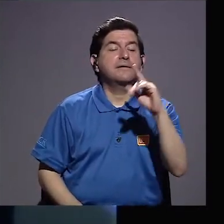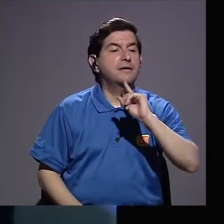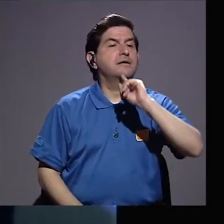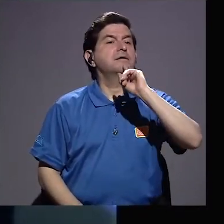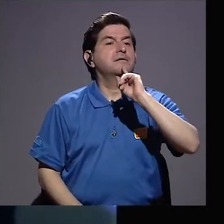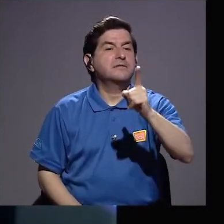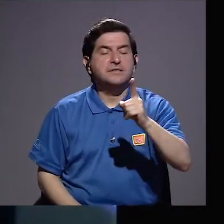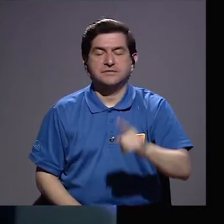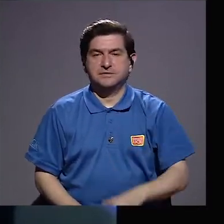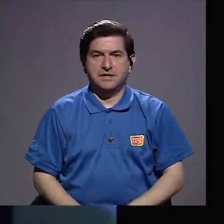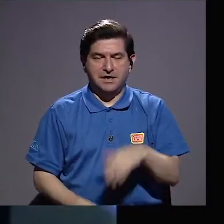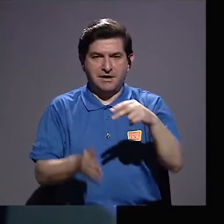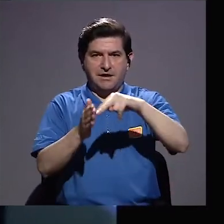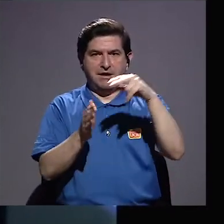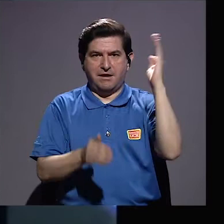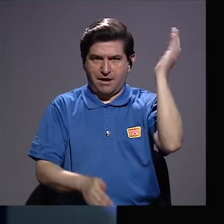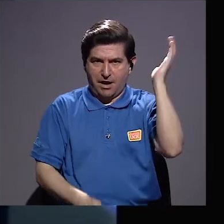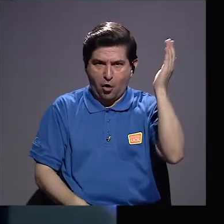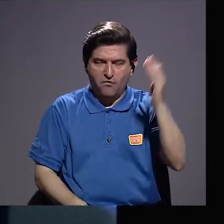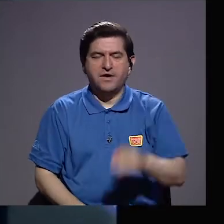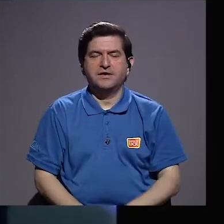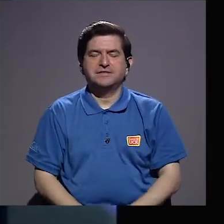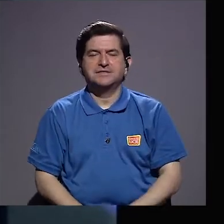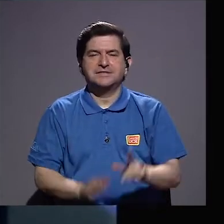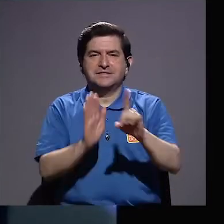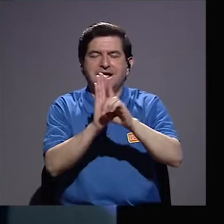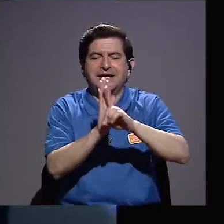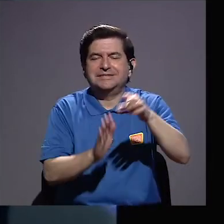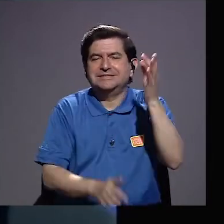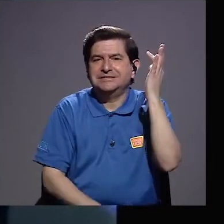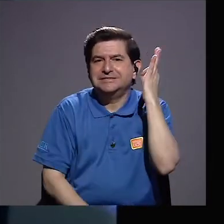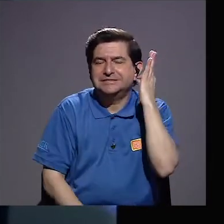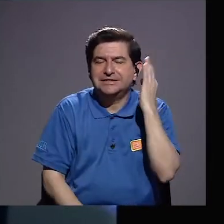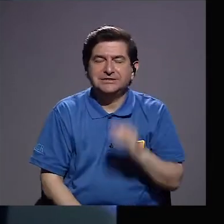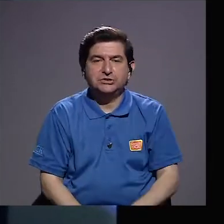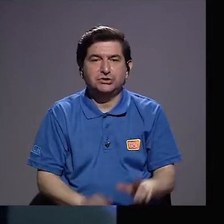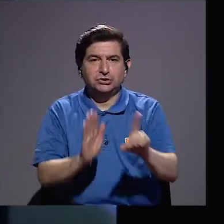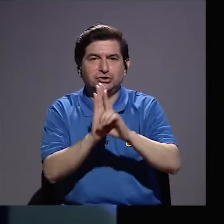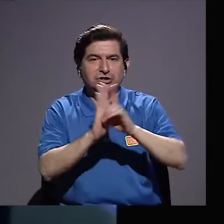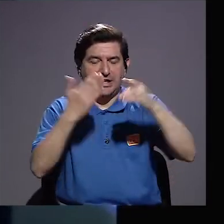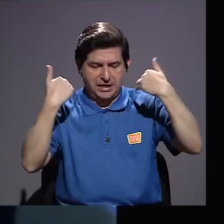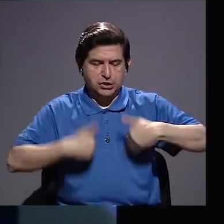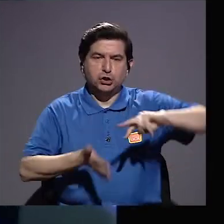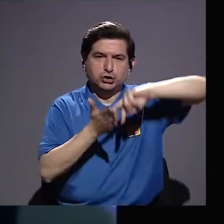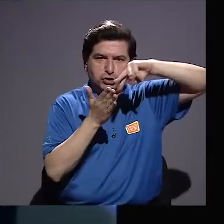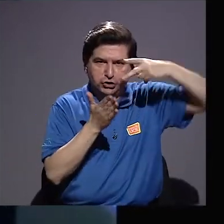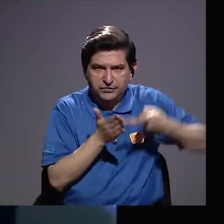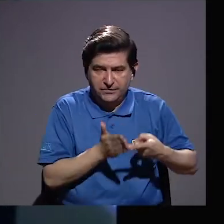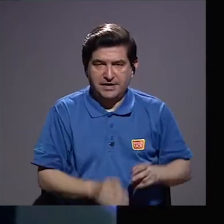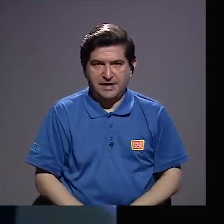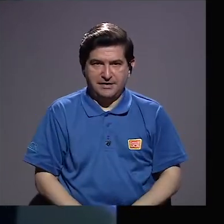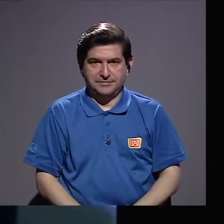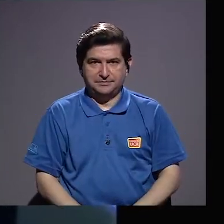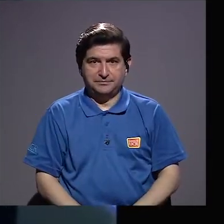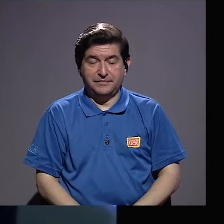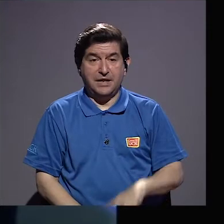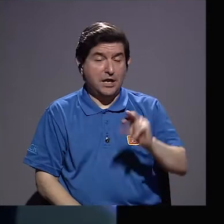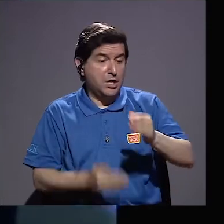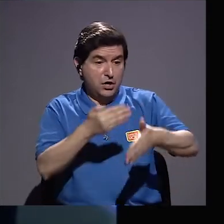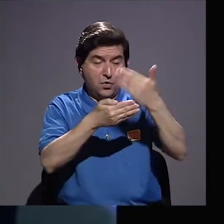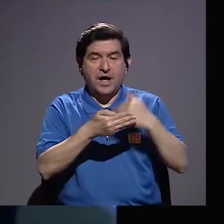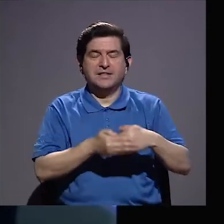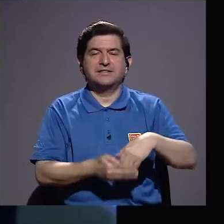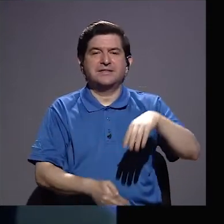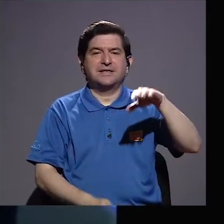dijo la conferencia fue que los derechos de las mujeres eran derechos humanos. Y tan no era así que la CEDAW, el